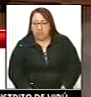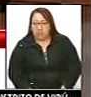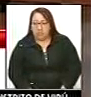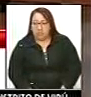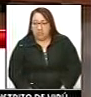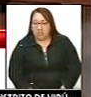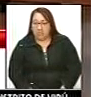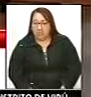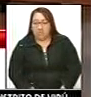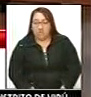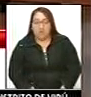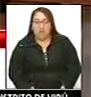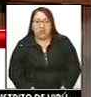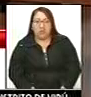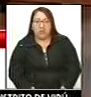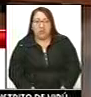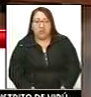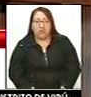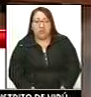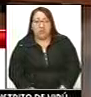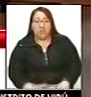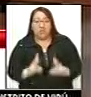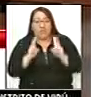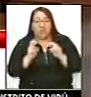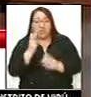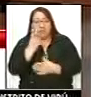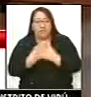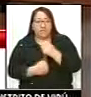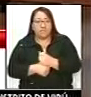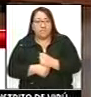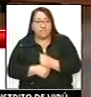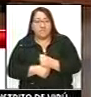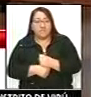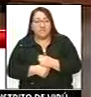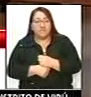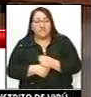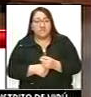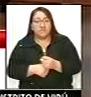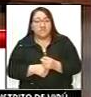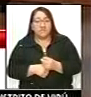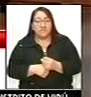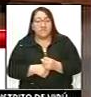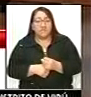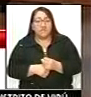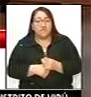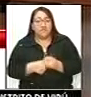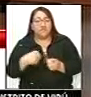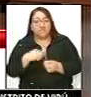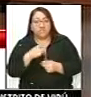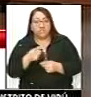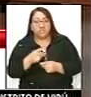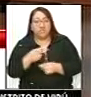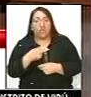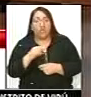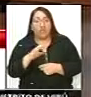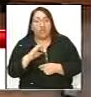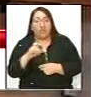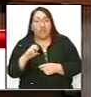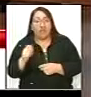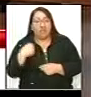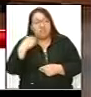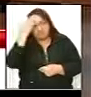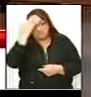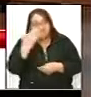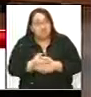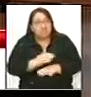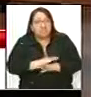no hay un tema de confianza con nuestros hijos. Ellos están solos. No son nativos digitales. Nosotros decimos que son huérfanos digitales, porque